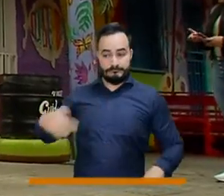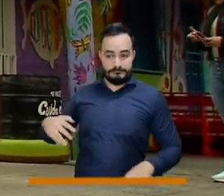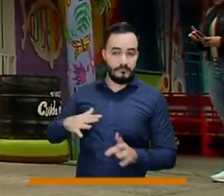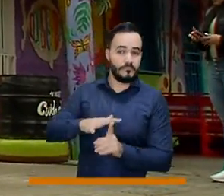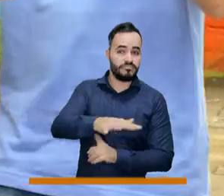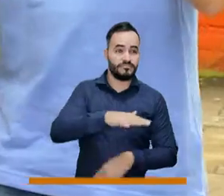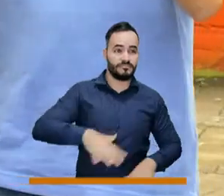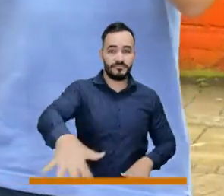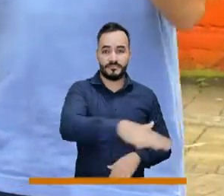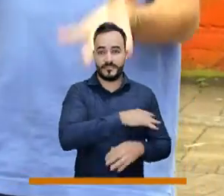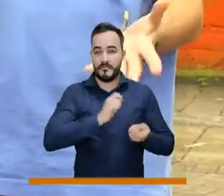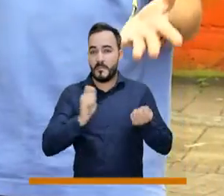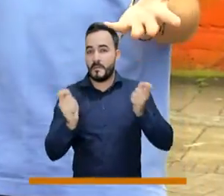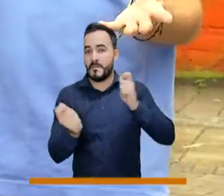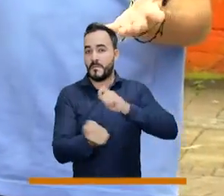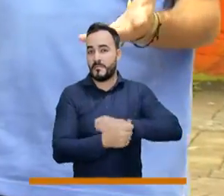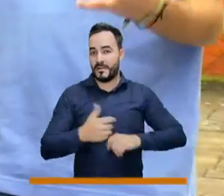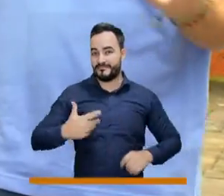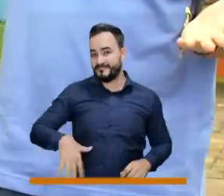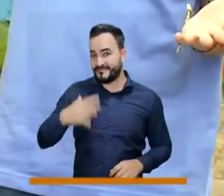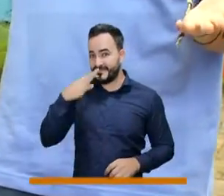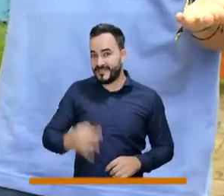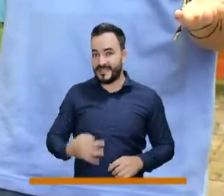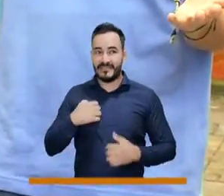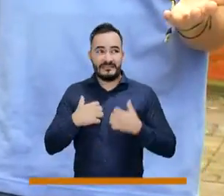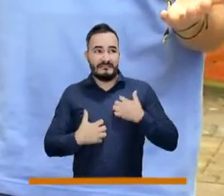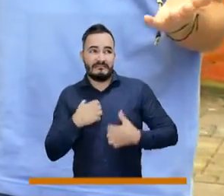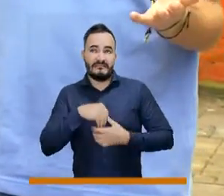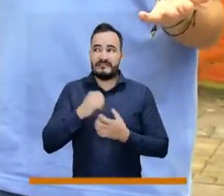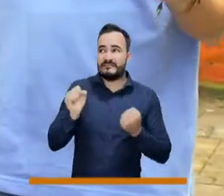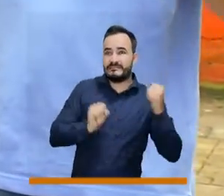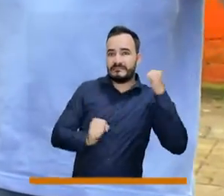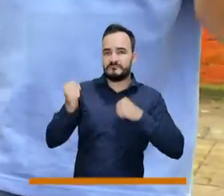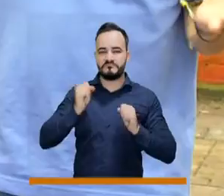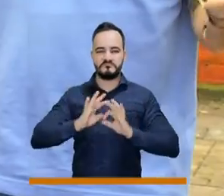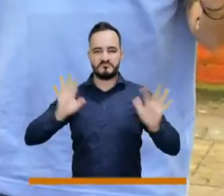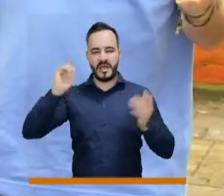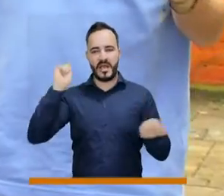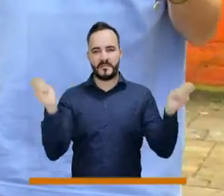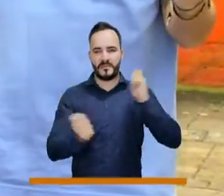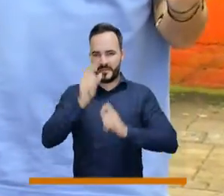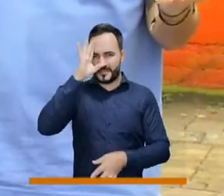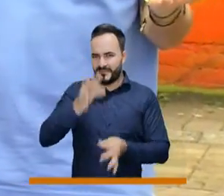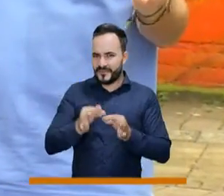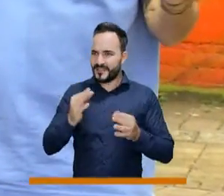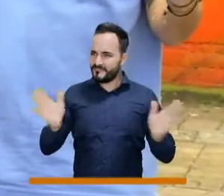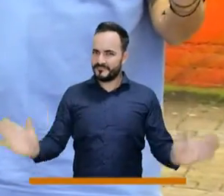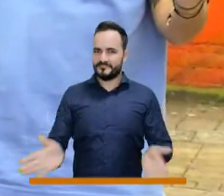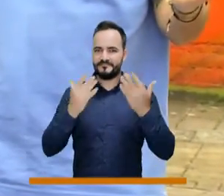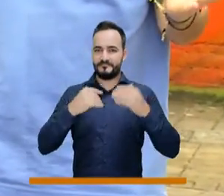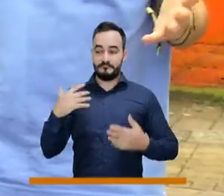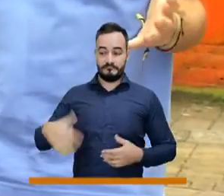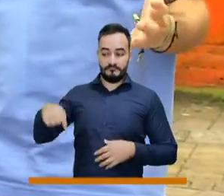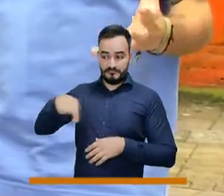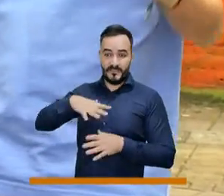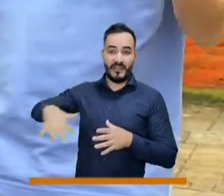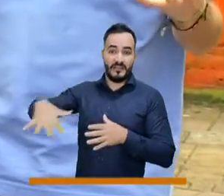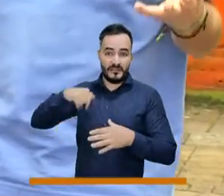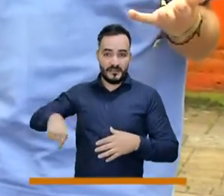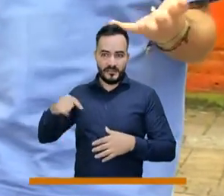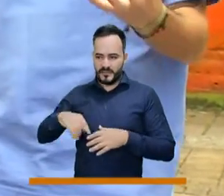que tiene unos liderazgos maravillosos que han ayudado a transformar este territorio para pasarlo del miedo a la esperanza. Y hoy Moravia es, sin ningún lugar a dudas,